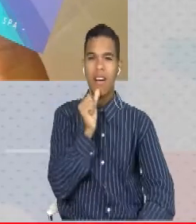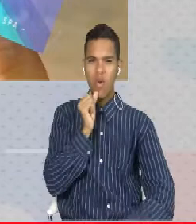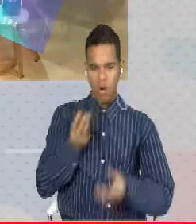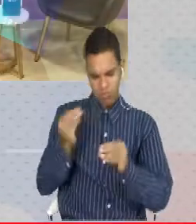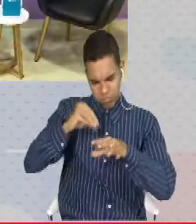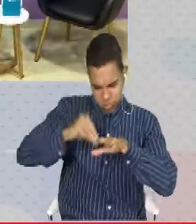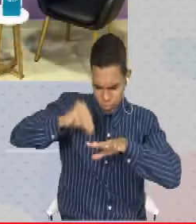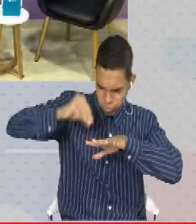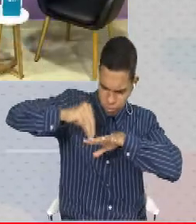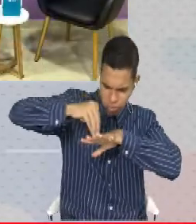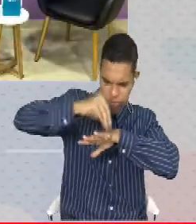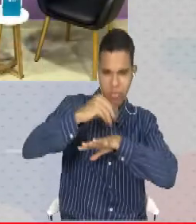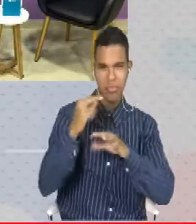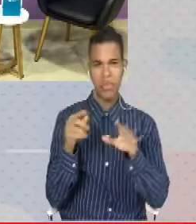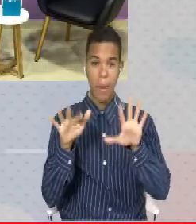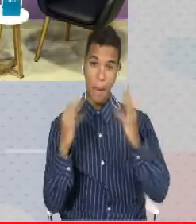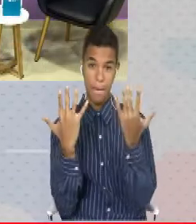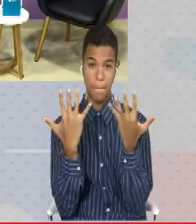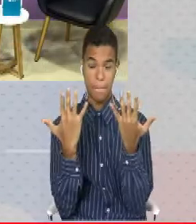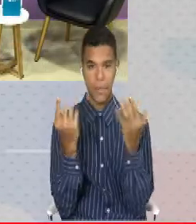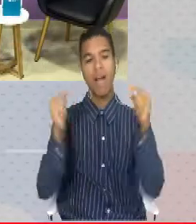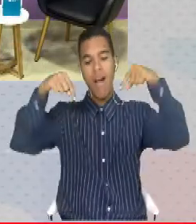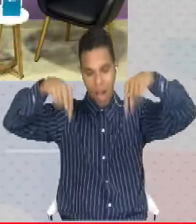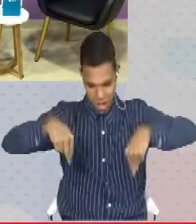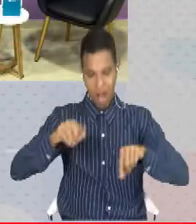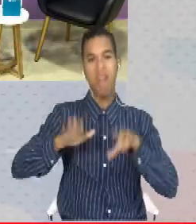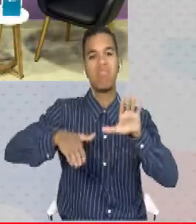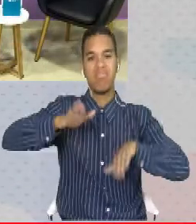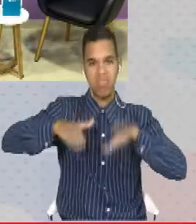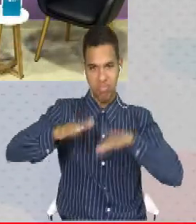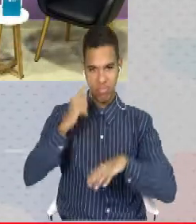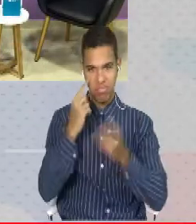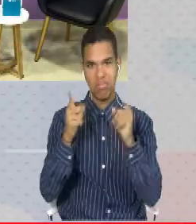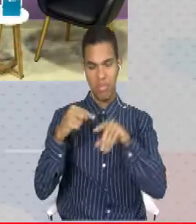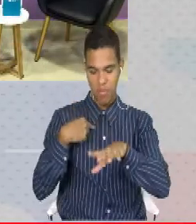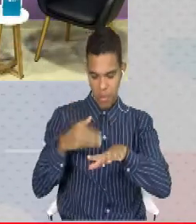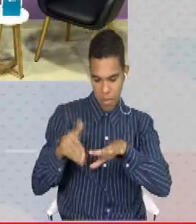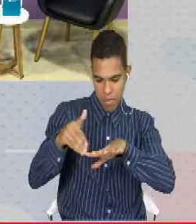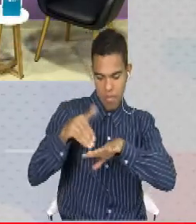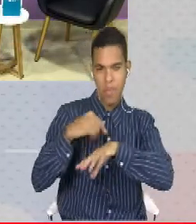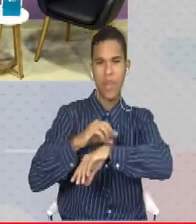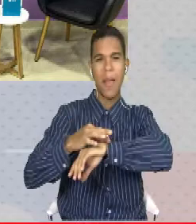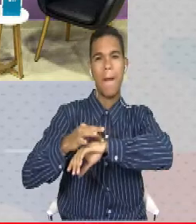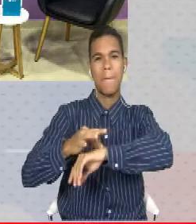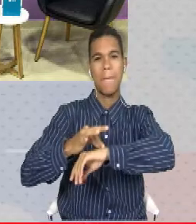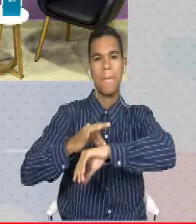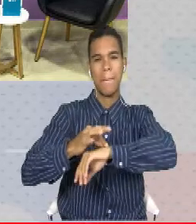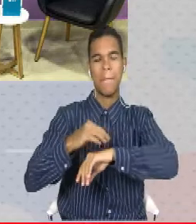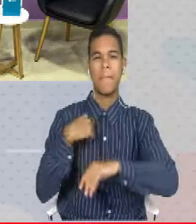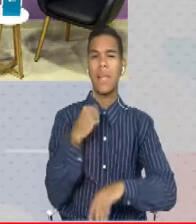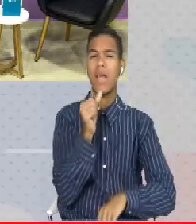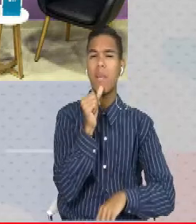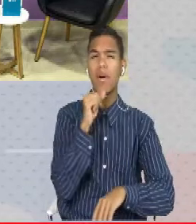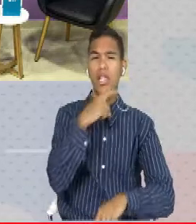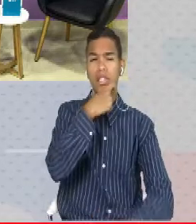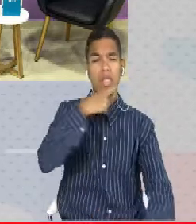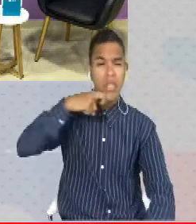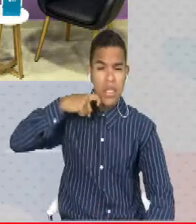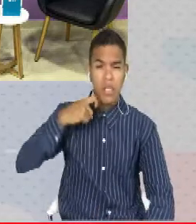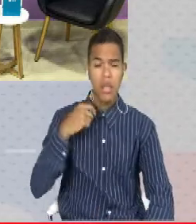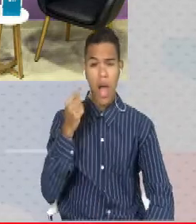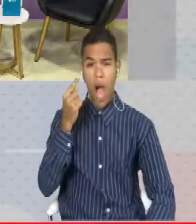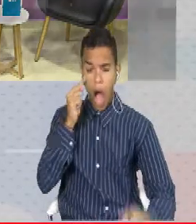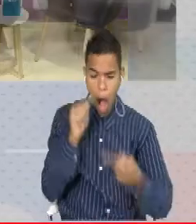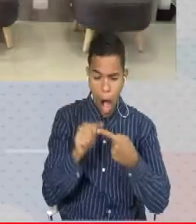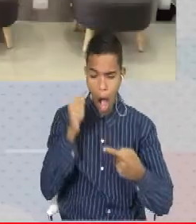tanto de las manos como de los pies, no solo las uñas, sino también de las manos y la hidratación de la piel, ¿sí? Porque a veces uno se centra solo como en las uñitas, pero se le